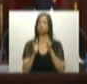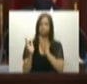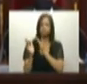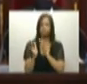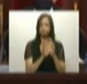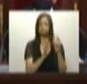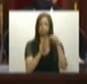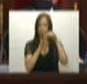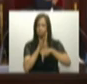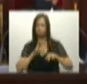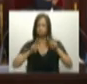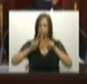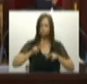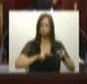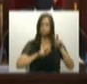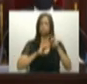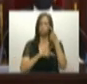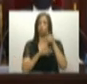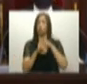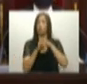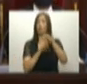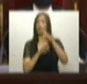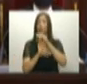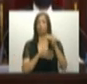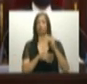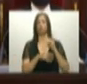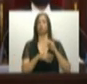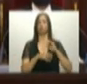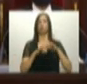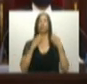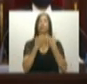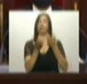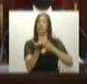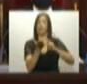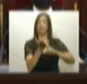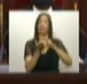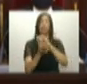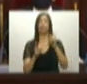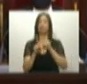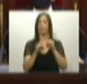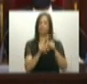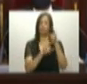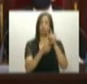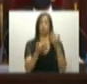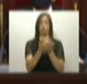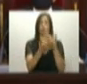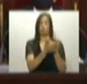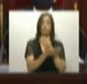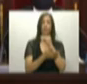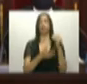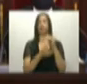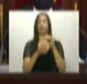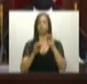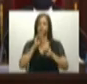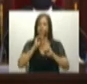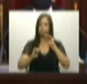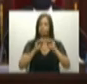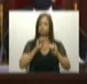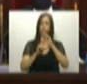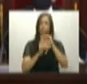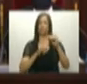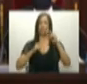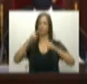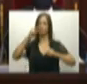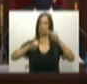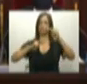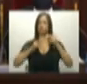la de la justicia la institucionalidad judicial en el país porque si bien Se ha hablado de